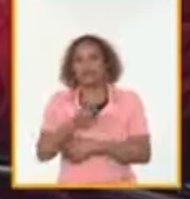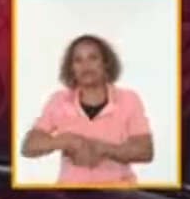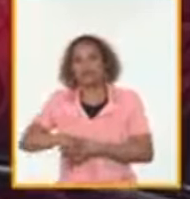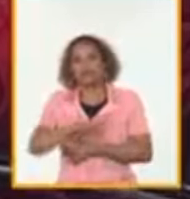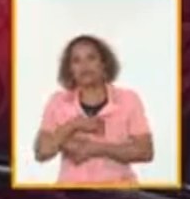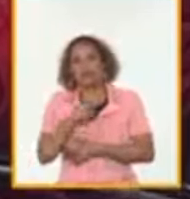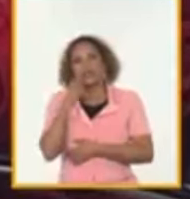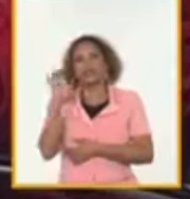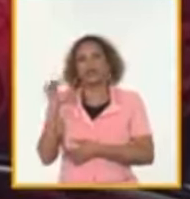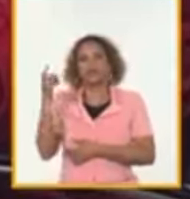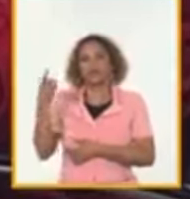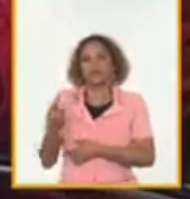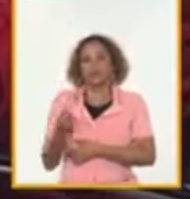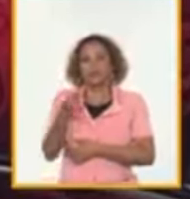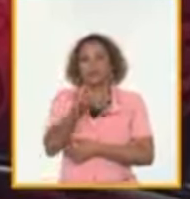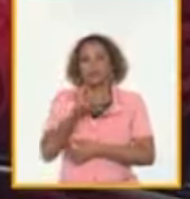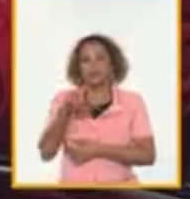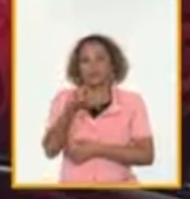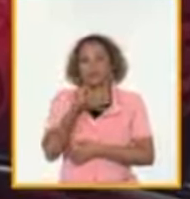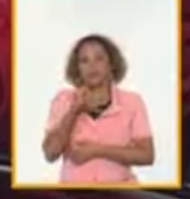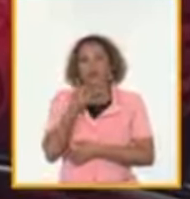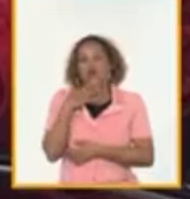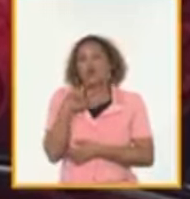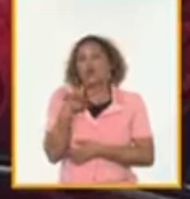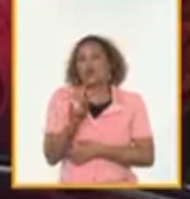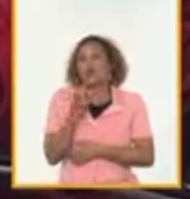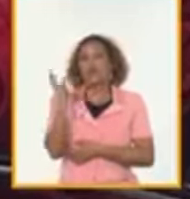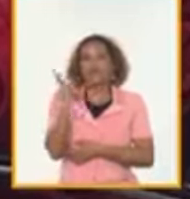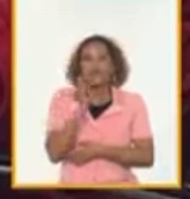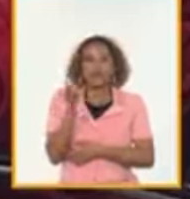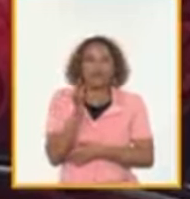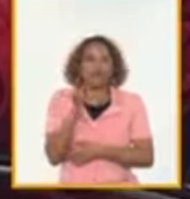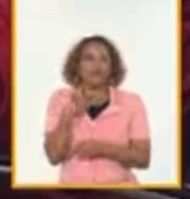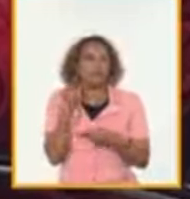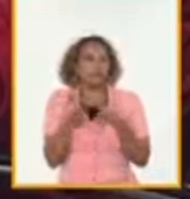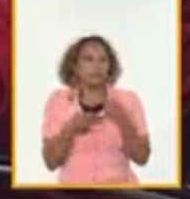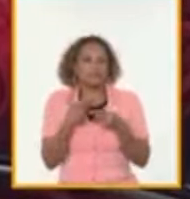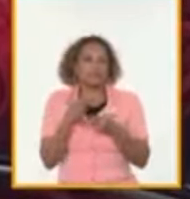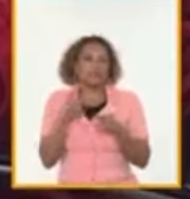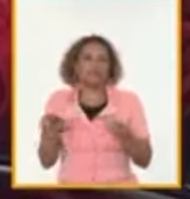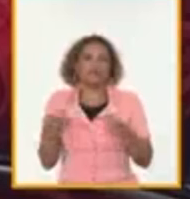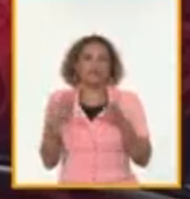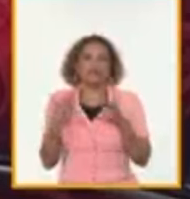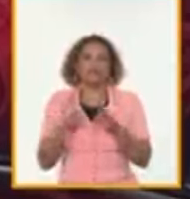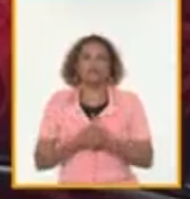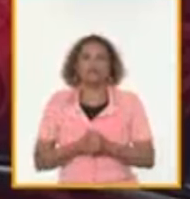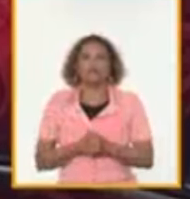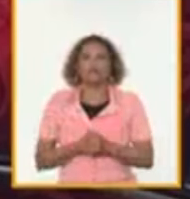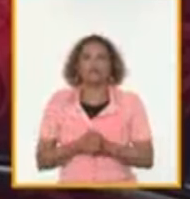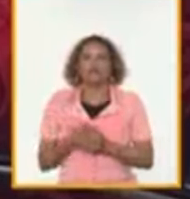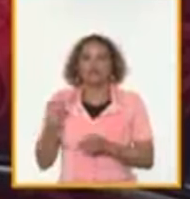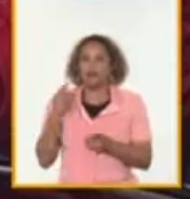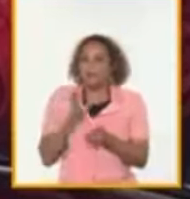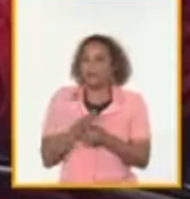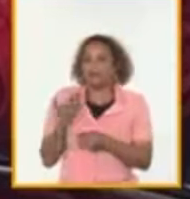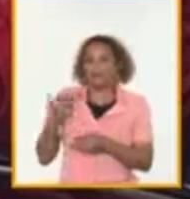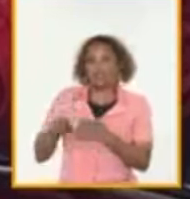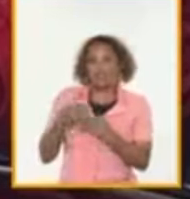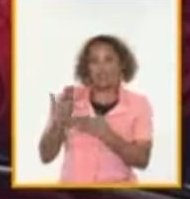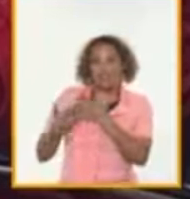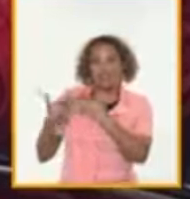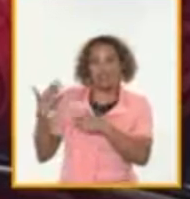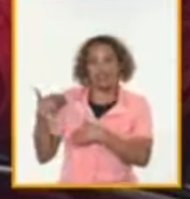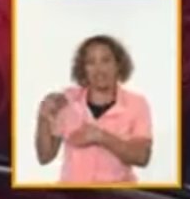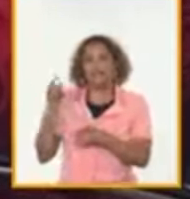económicas del municipio Y cómo van a festejar En definitiva este aniversario o cómo lo han estado festejando porque ya sé que hace varios días están en